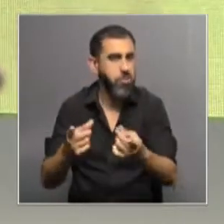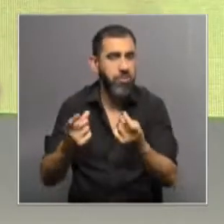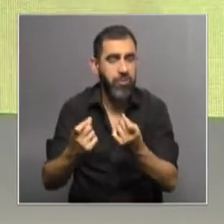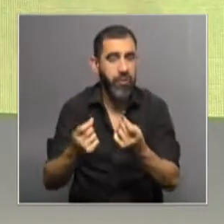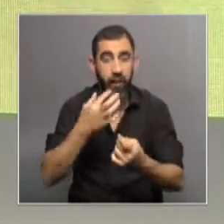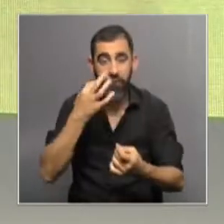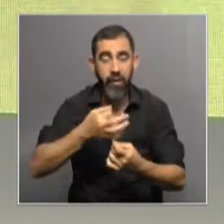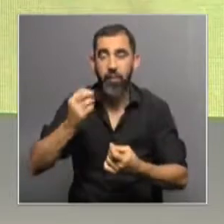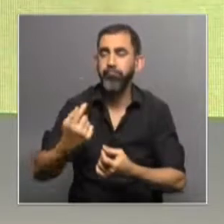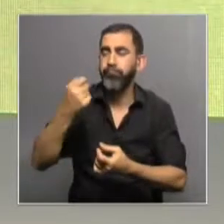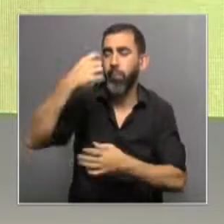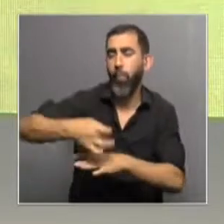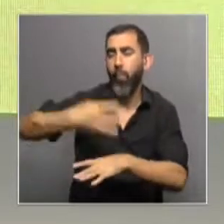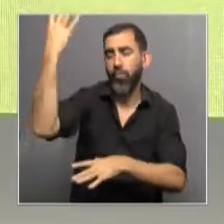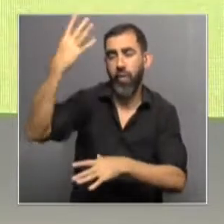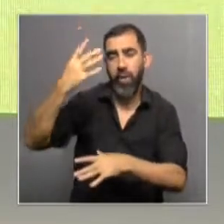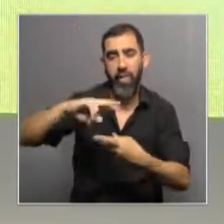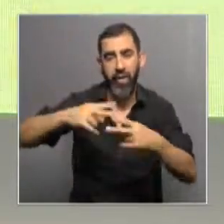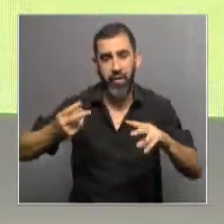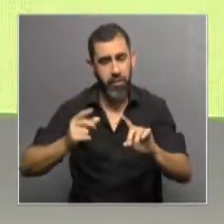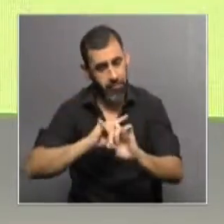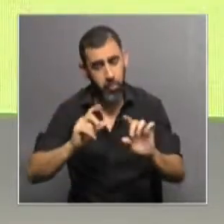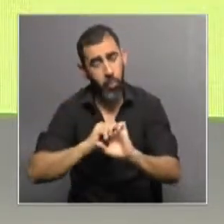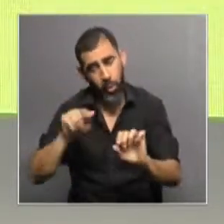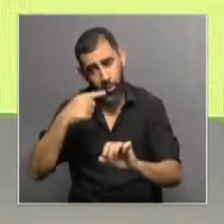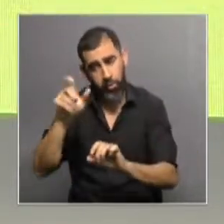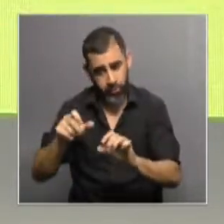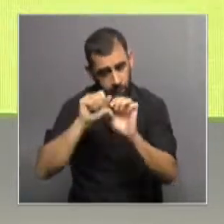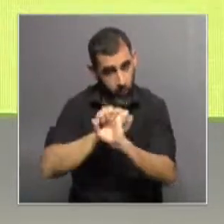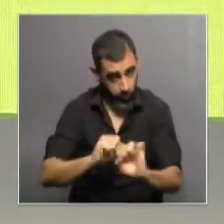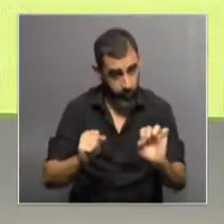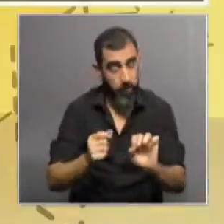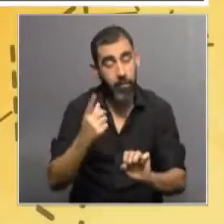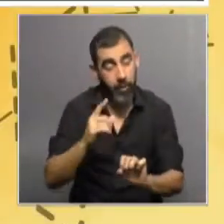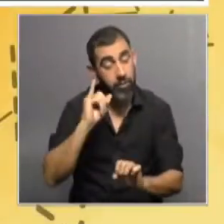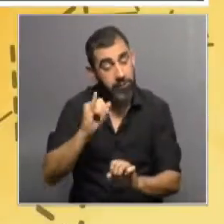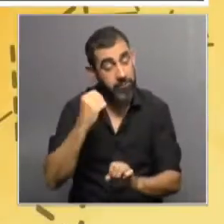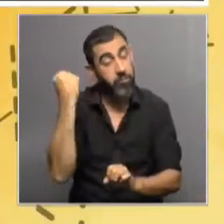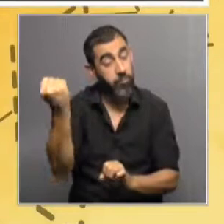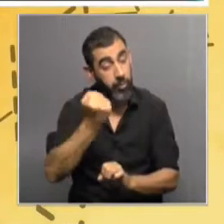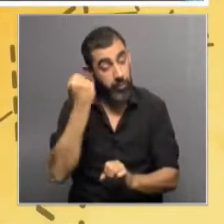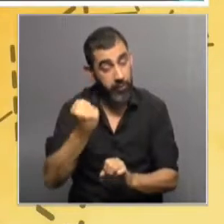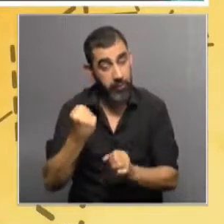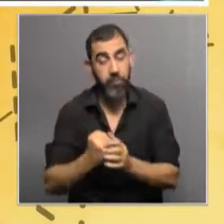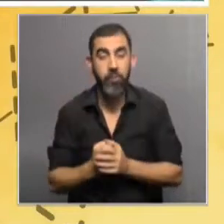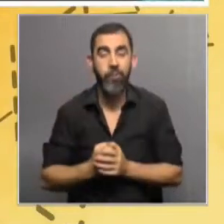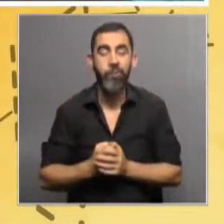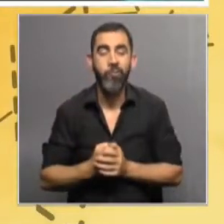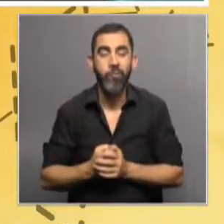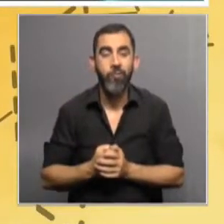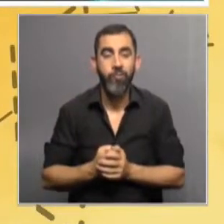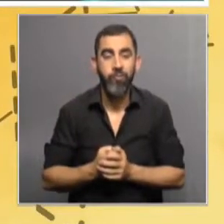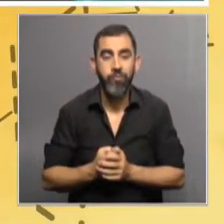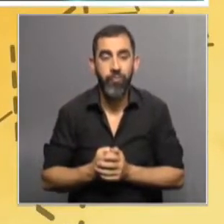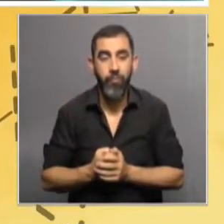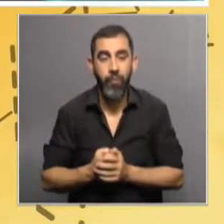debería ser un genetista que da esa información. Entonces, por eso, pero lo que sí me parece importante recalcar es que